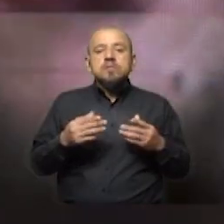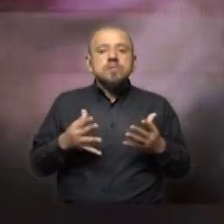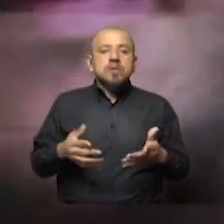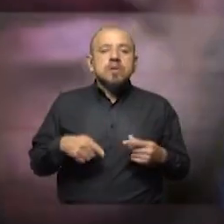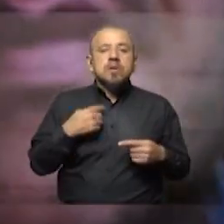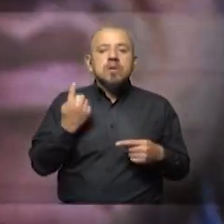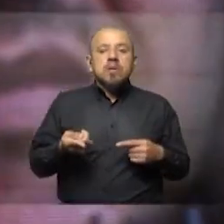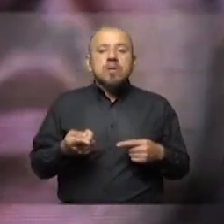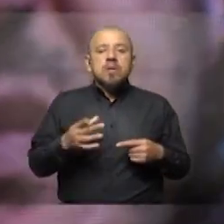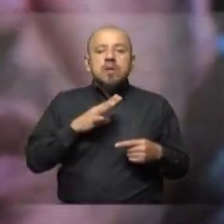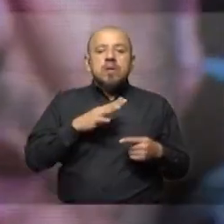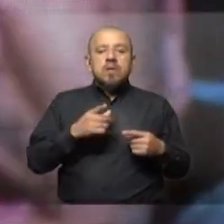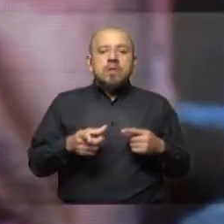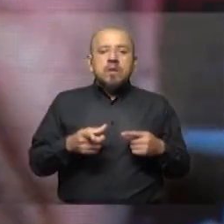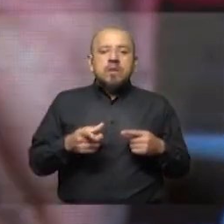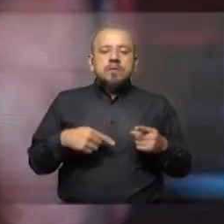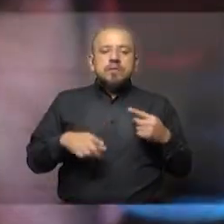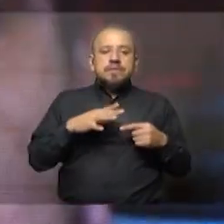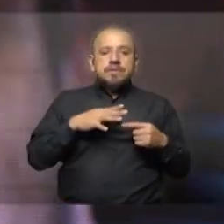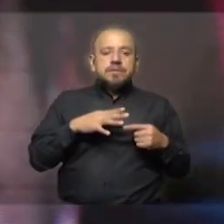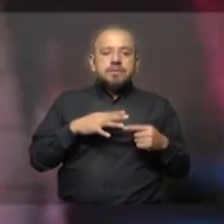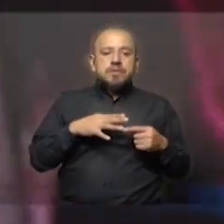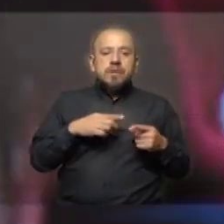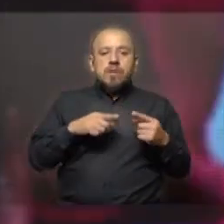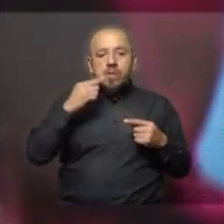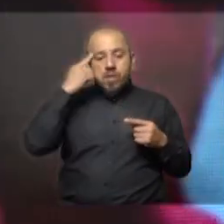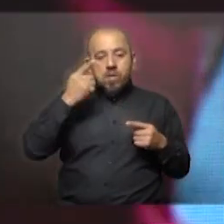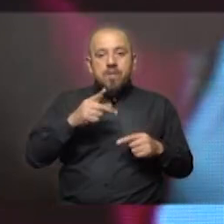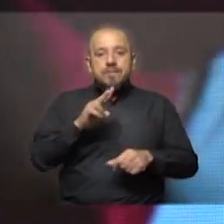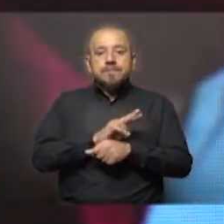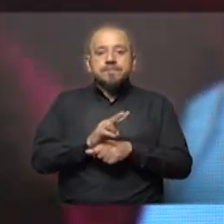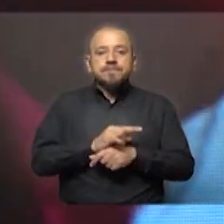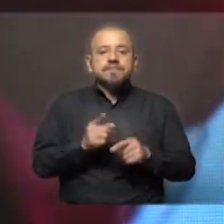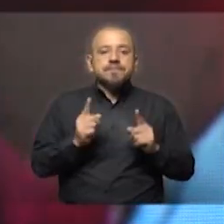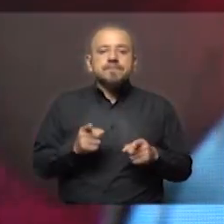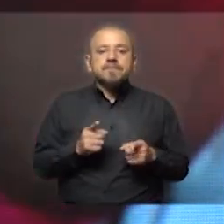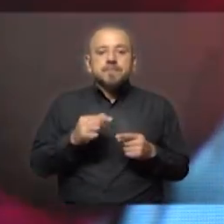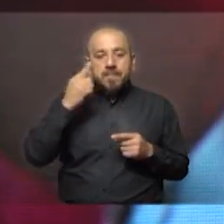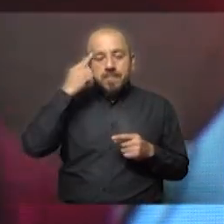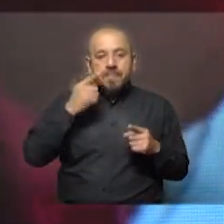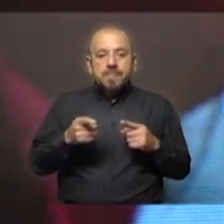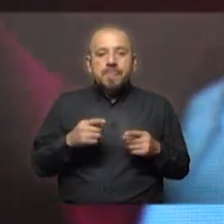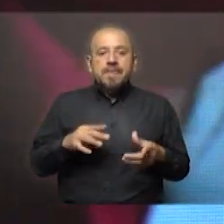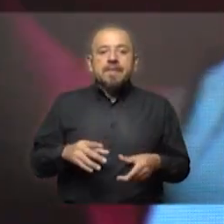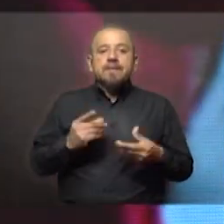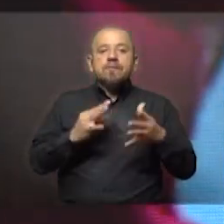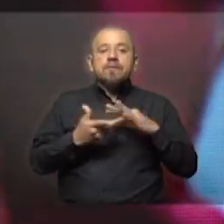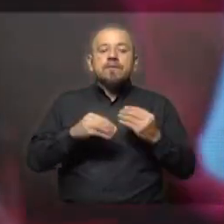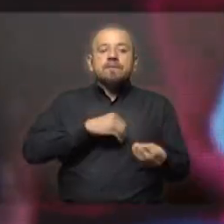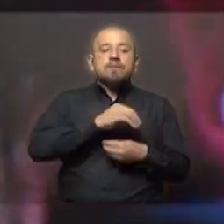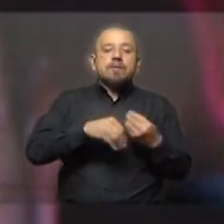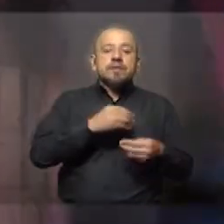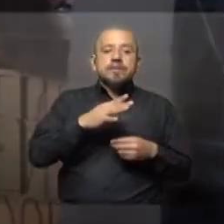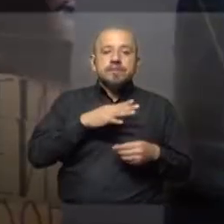otros sentidos están involucrados no pensar en el cuidado también implica pensar qué modelos de familia por ejemplo